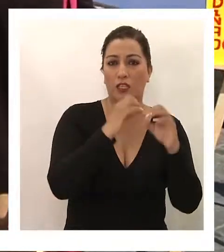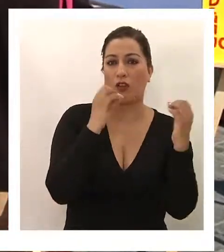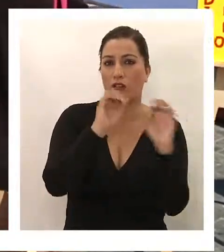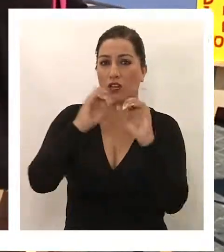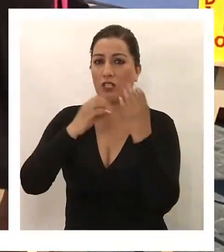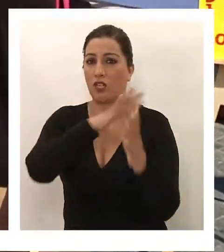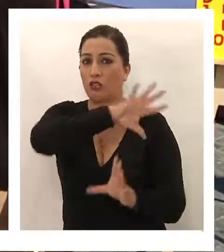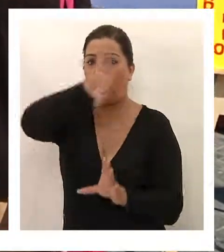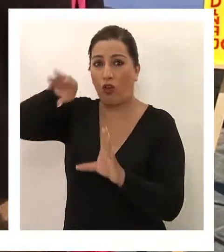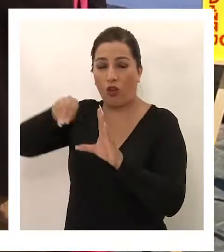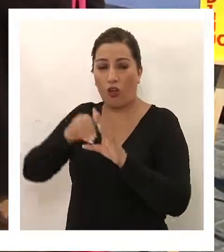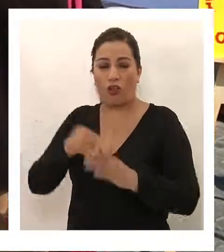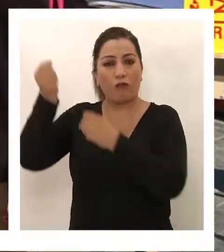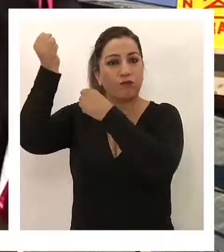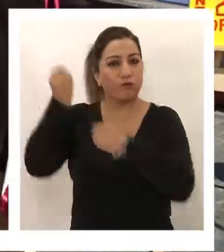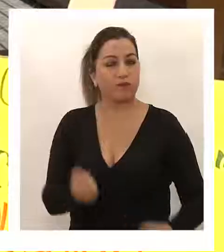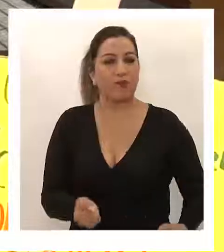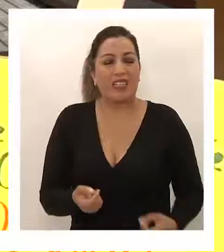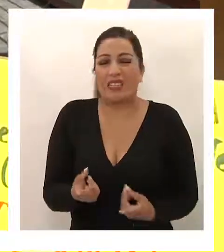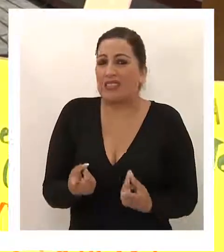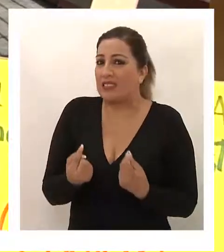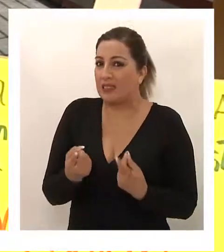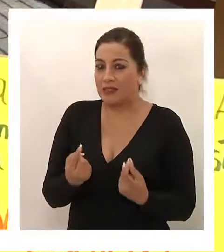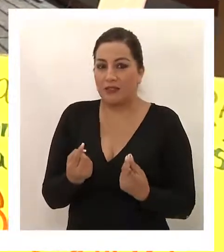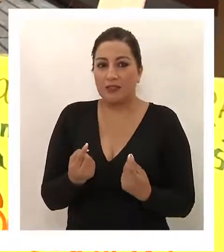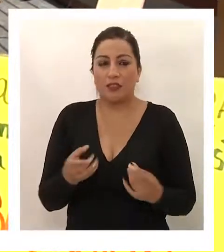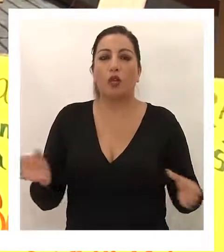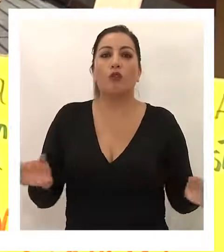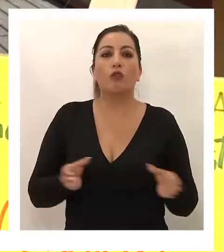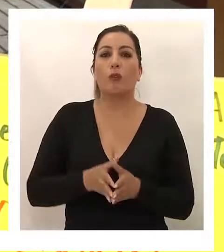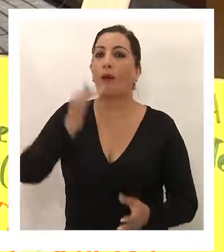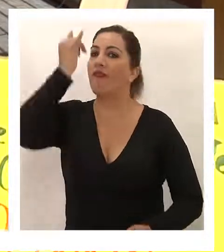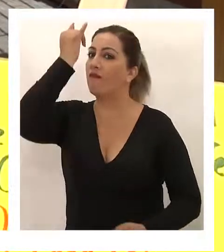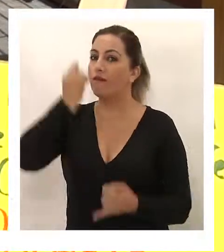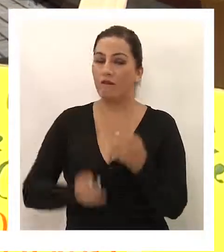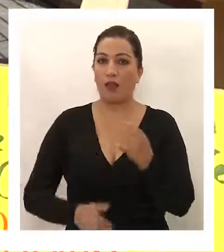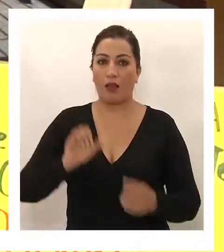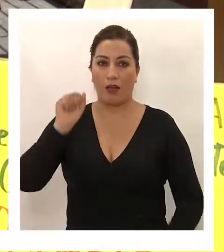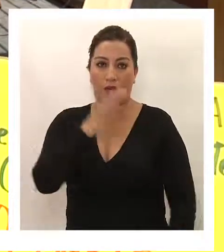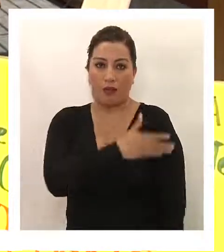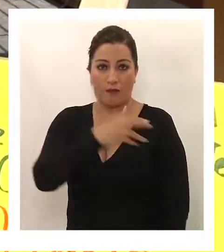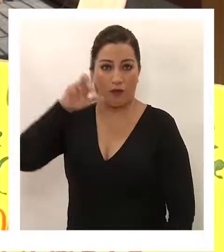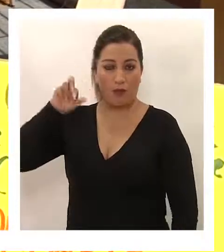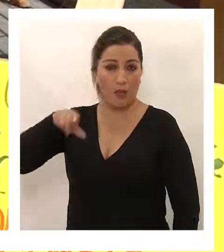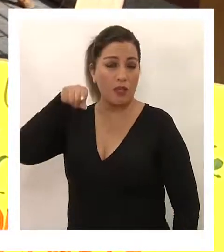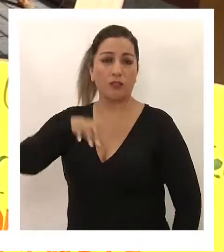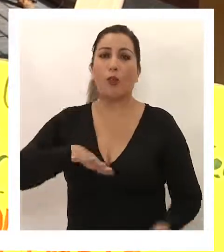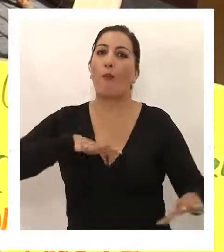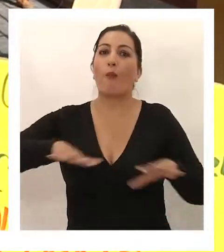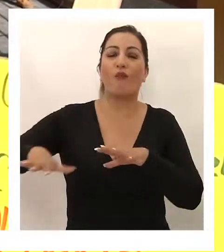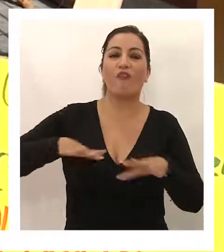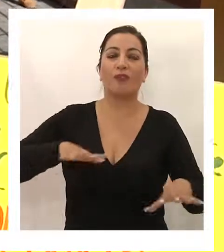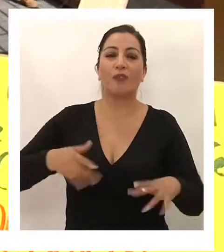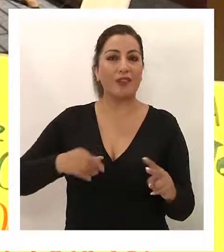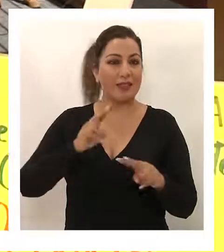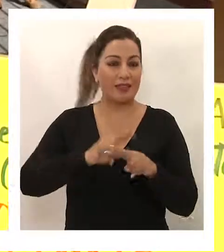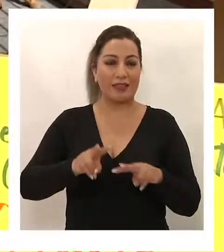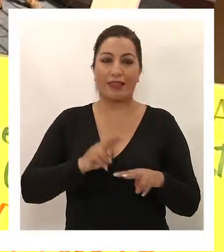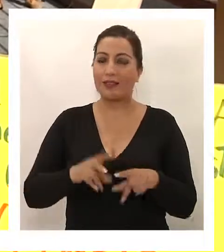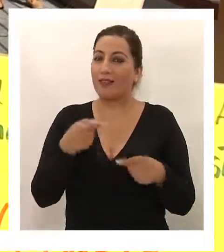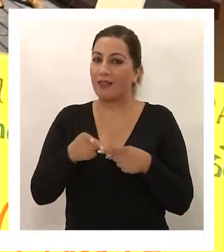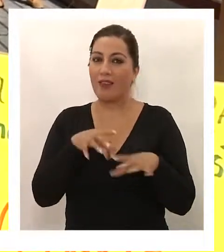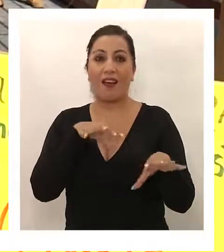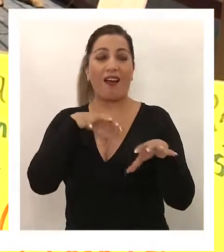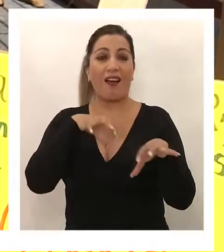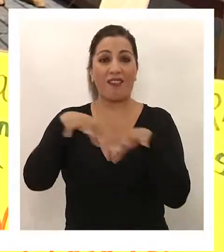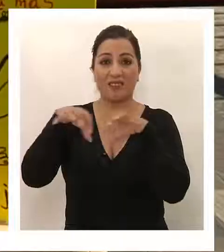sindicales que sintieron la necesidad de agruparse para terminar con las AFP, un movimiento que está realizando varias